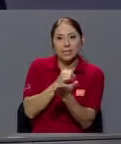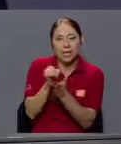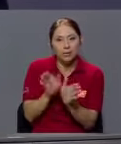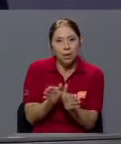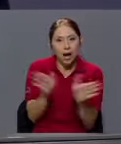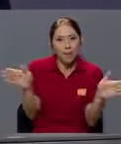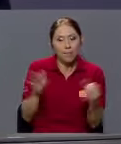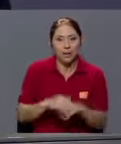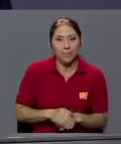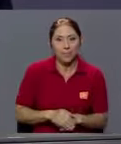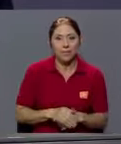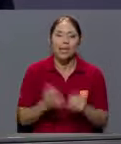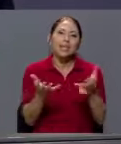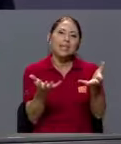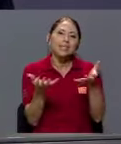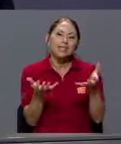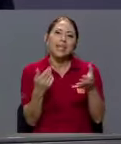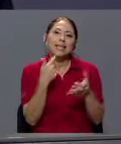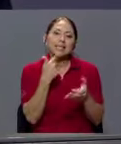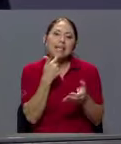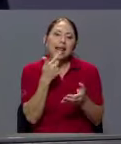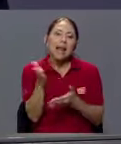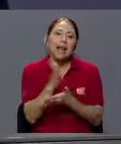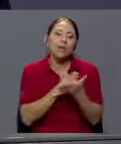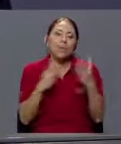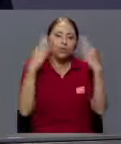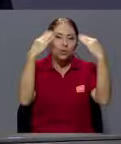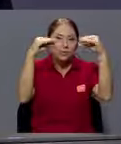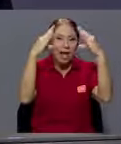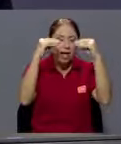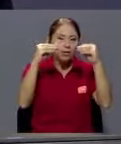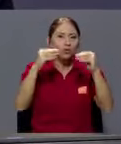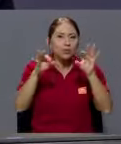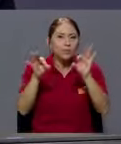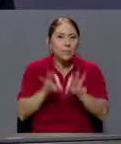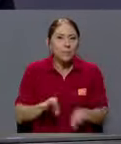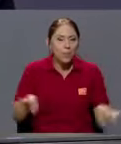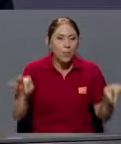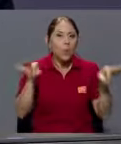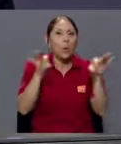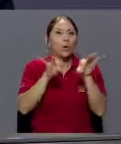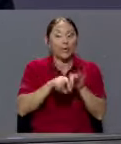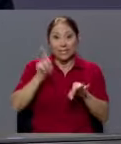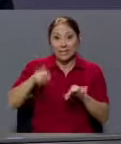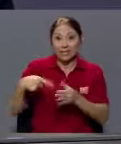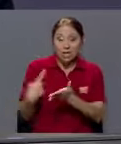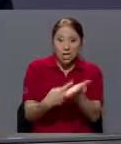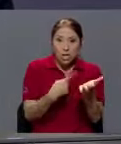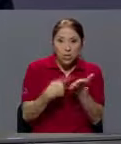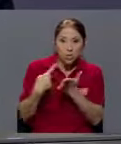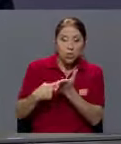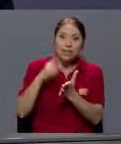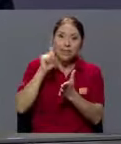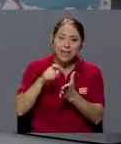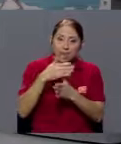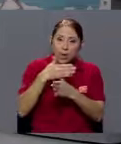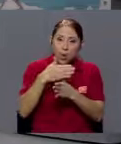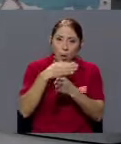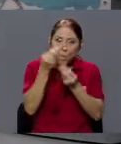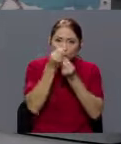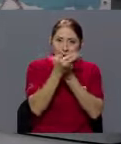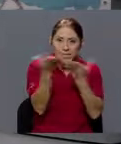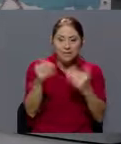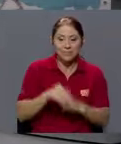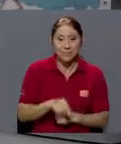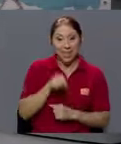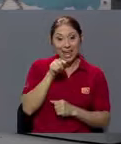señalar un par de datos más que parecieran importantes de discutir, de compartir. Y están